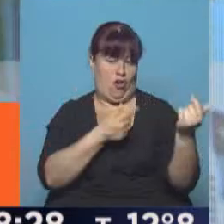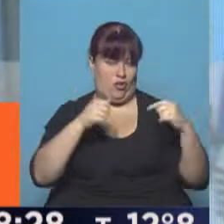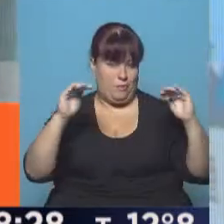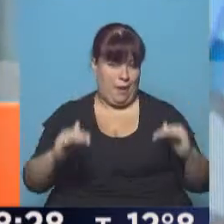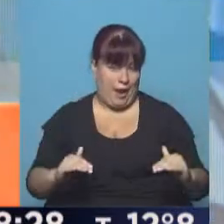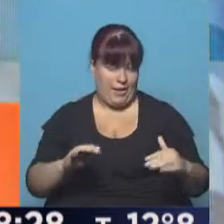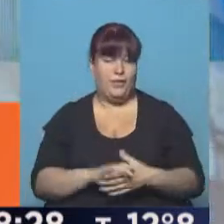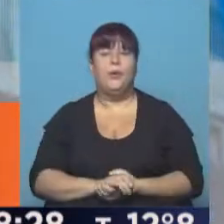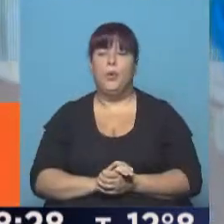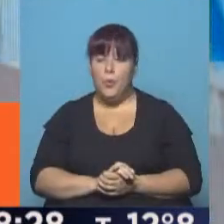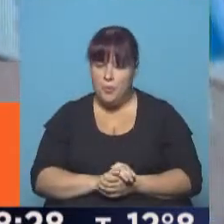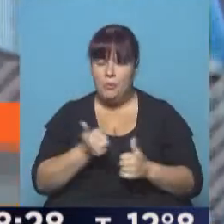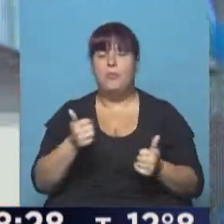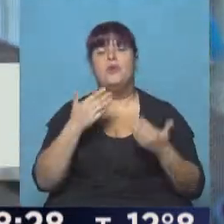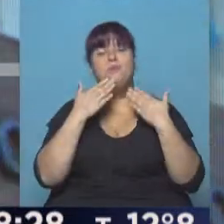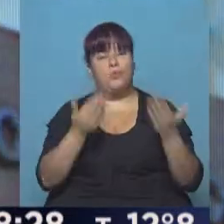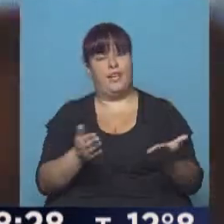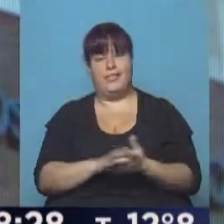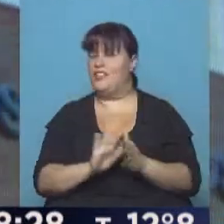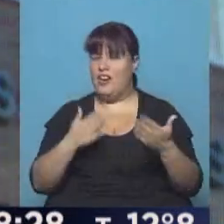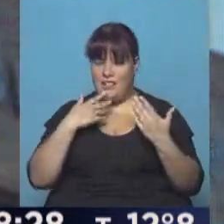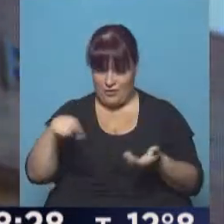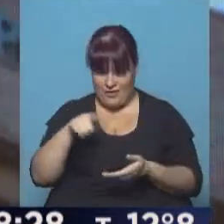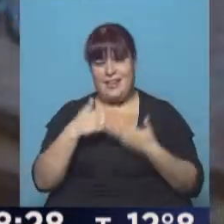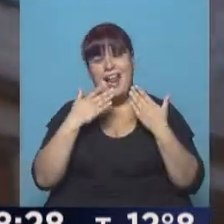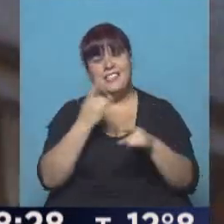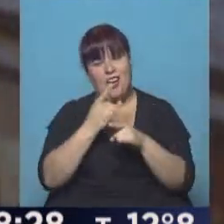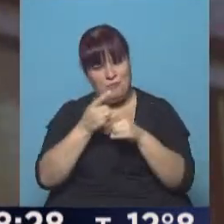cosas. Bueno, bárbaro. Ignacio, muchísimas gracias. No, gracias a Agradecemos ustedes. como siempre tu visita.